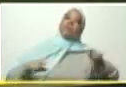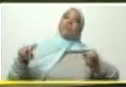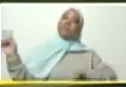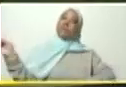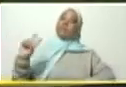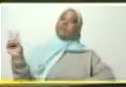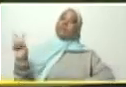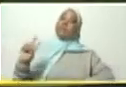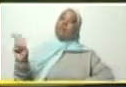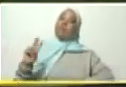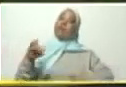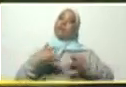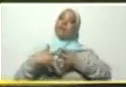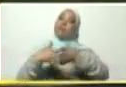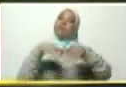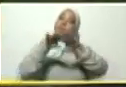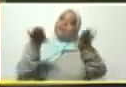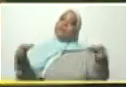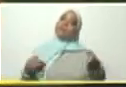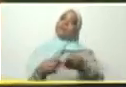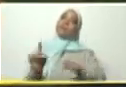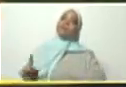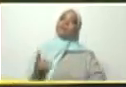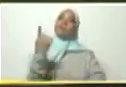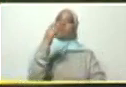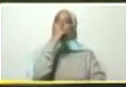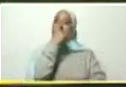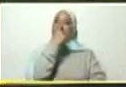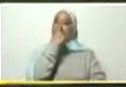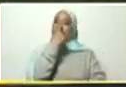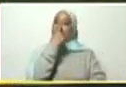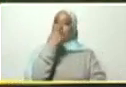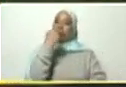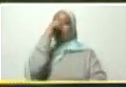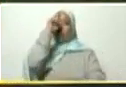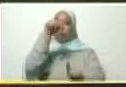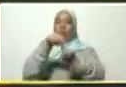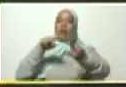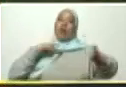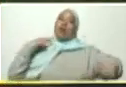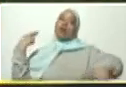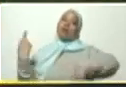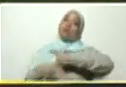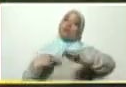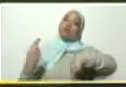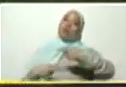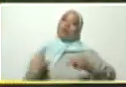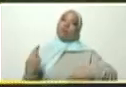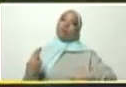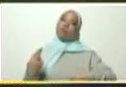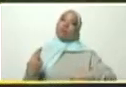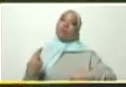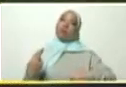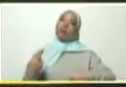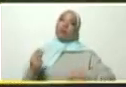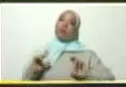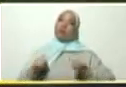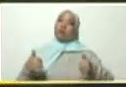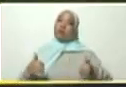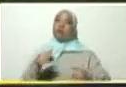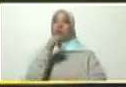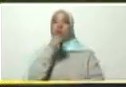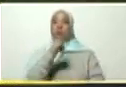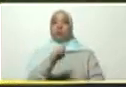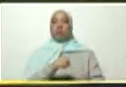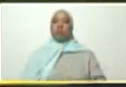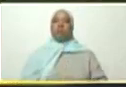de los imperios del mundo es la primera gran libertad que ha conquistado nuestra Revolución y que está de pie y victoriosa